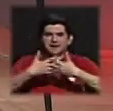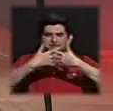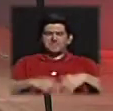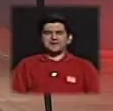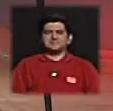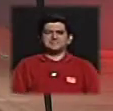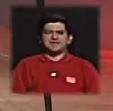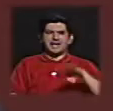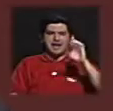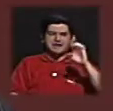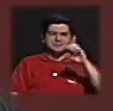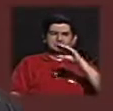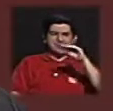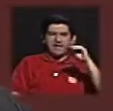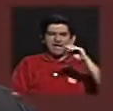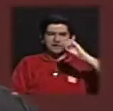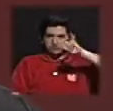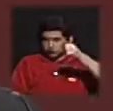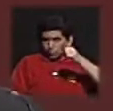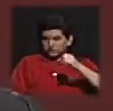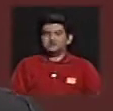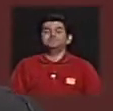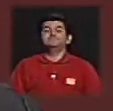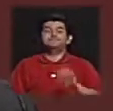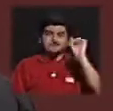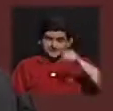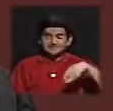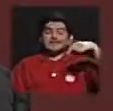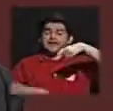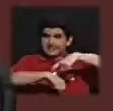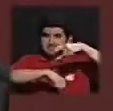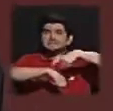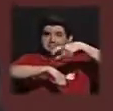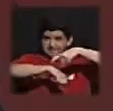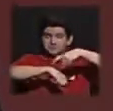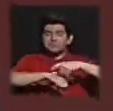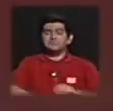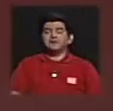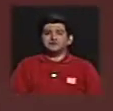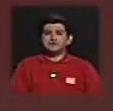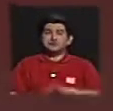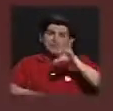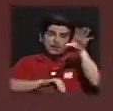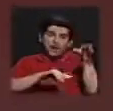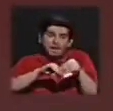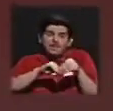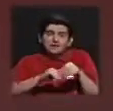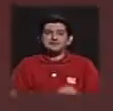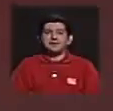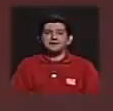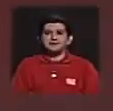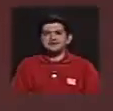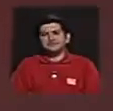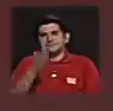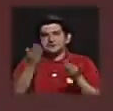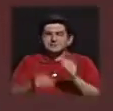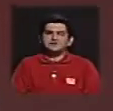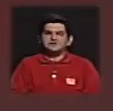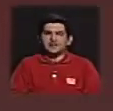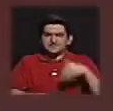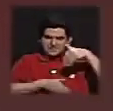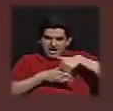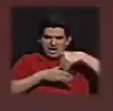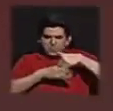Young. Digamos que es la única que en este momento, además de la unidad interna